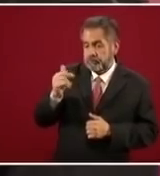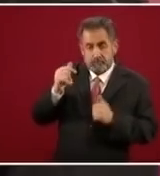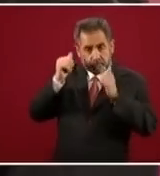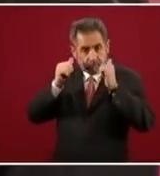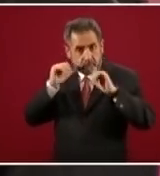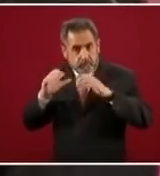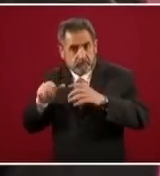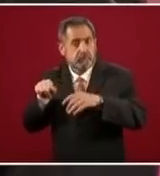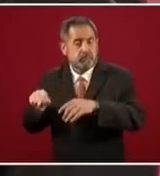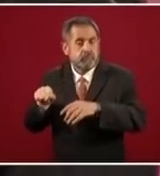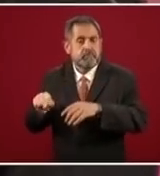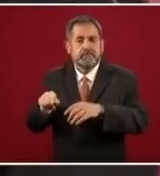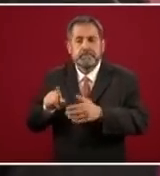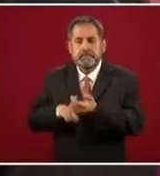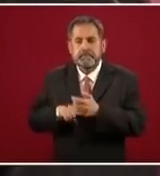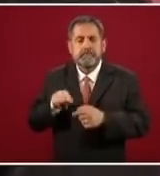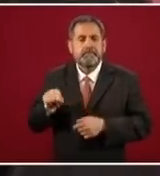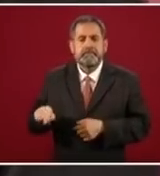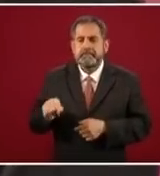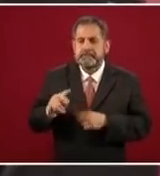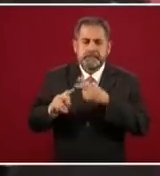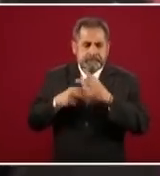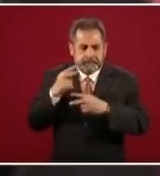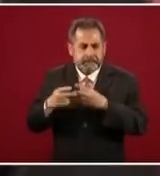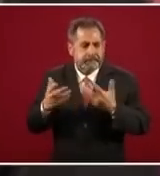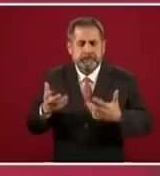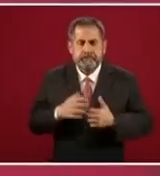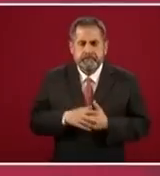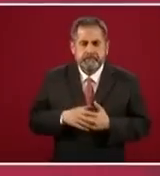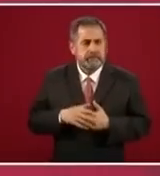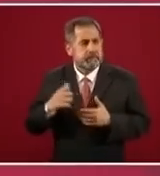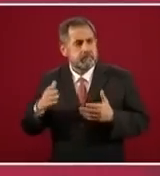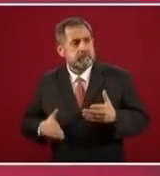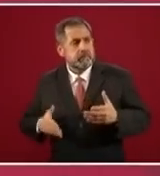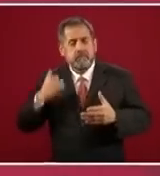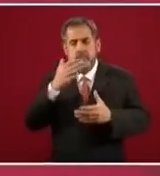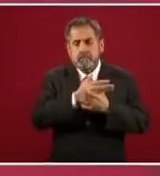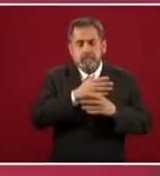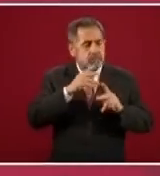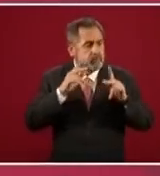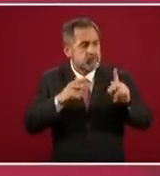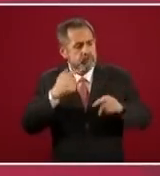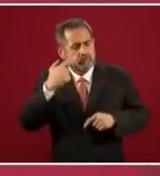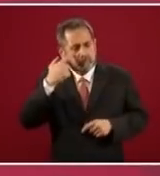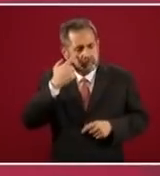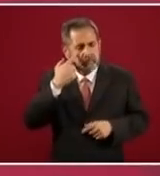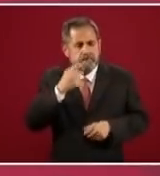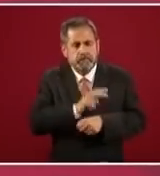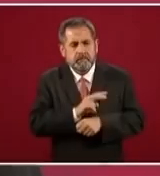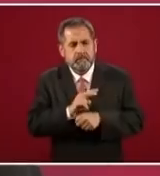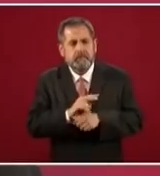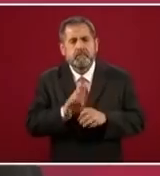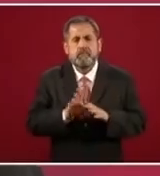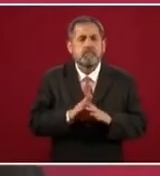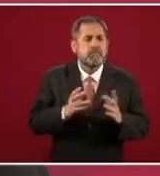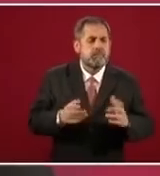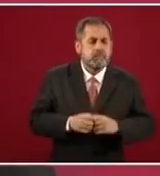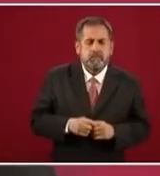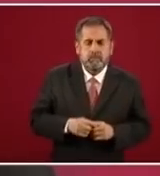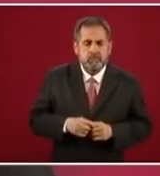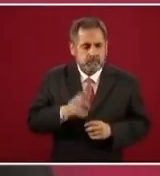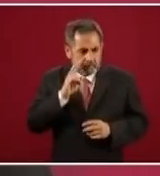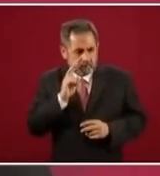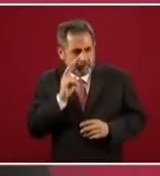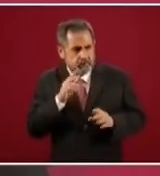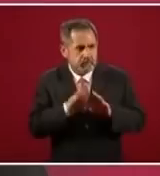cabo una visita, una supervisión, y vamos